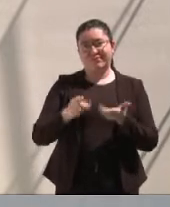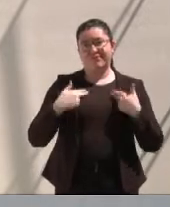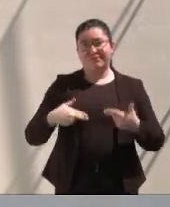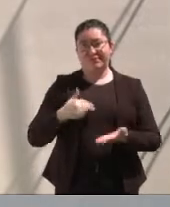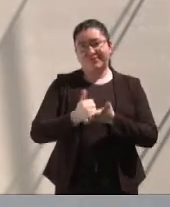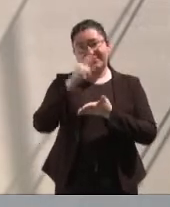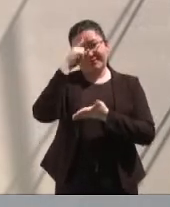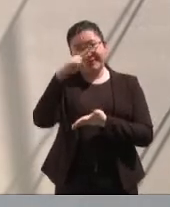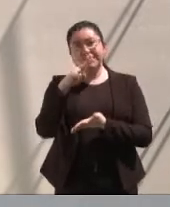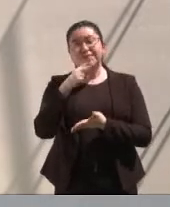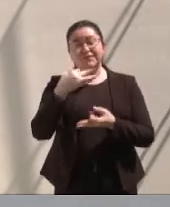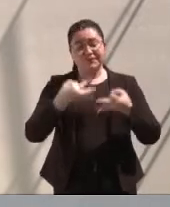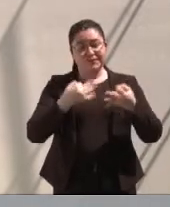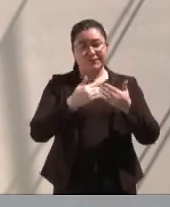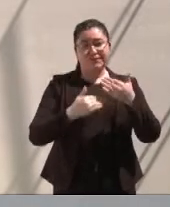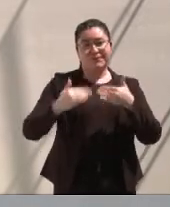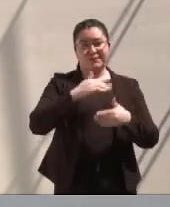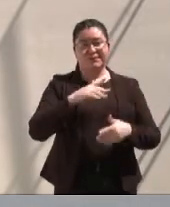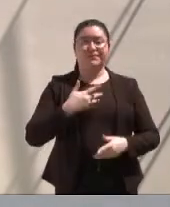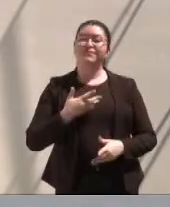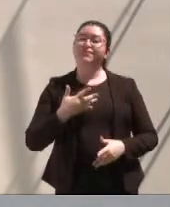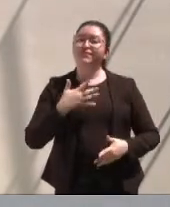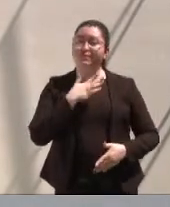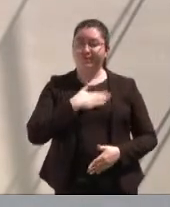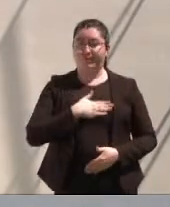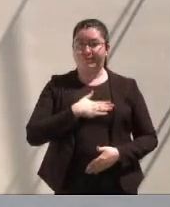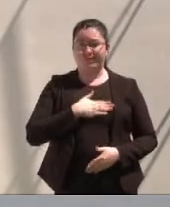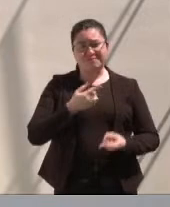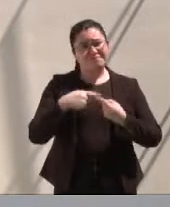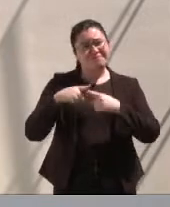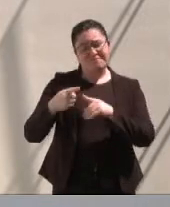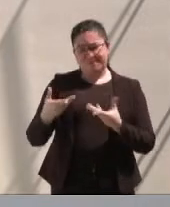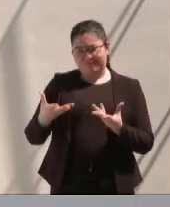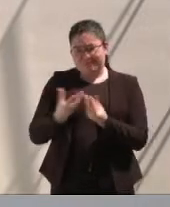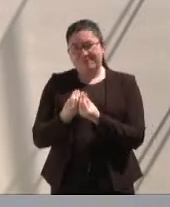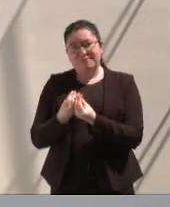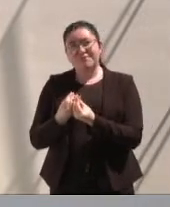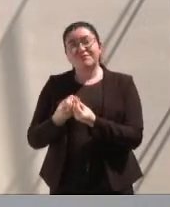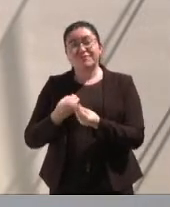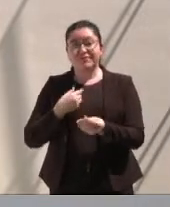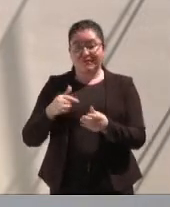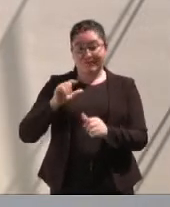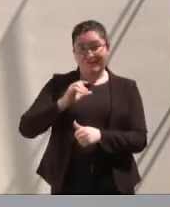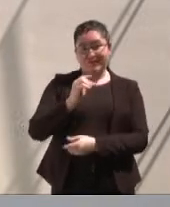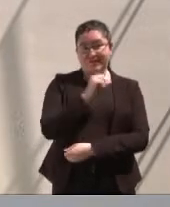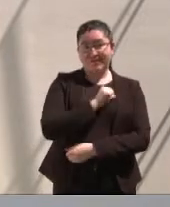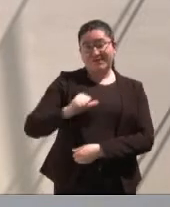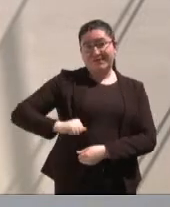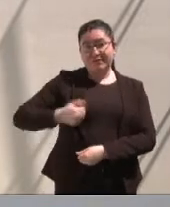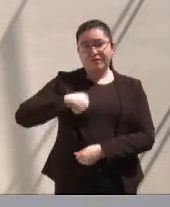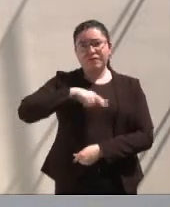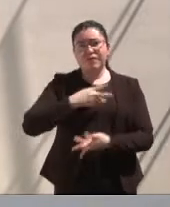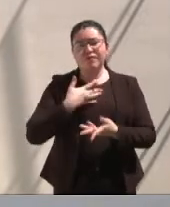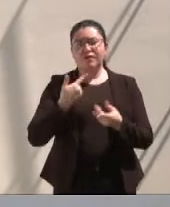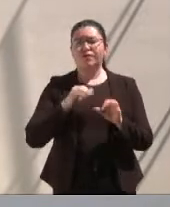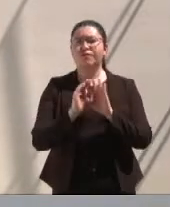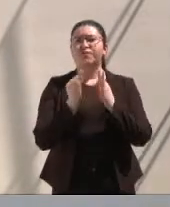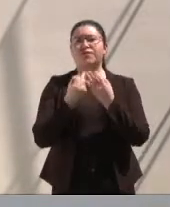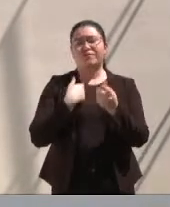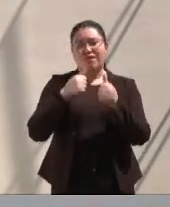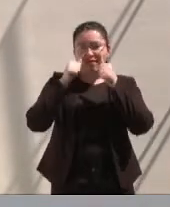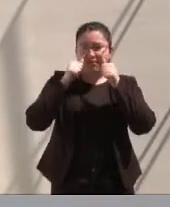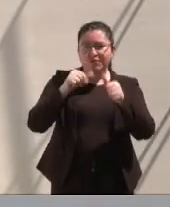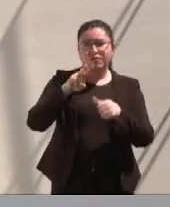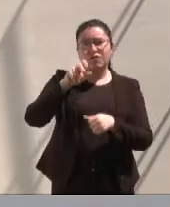de Justicia y distintas áreas de nuestra alcaldía, desarrollamos el Protocolo Violeta, el cual es un protocolo que guía